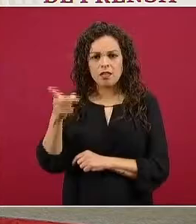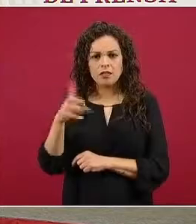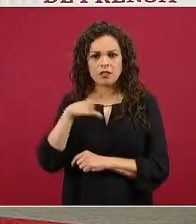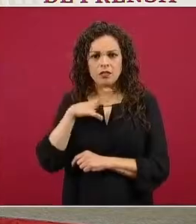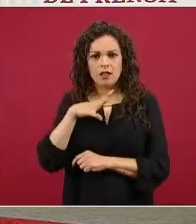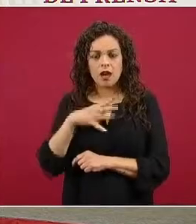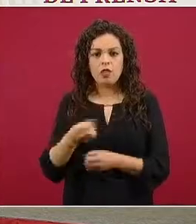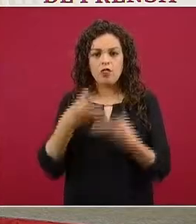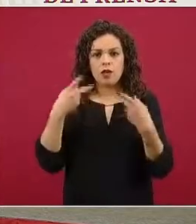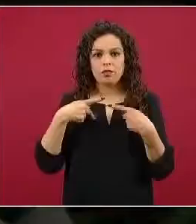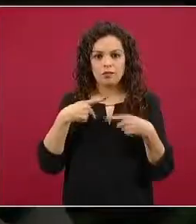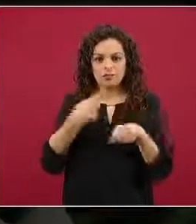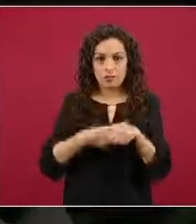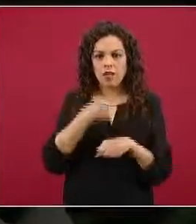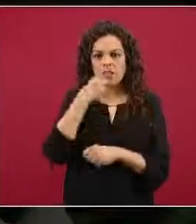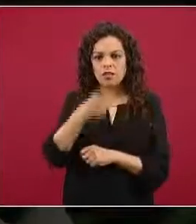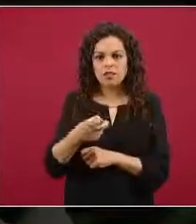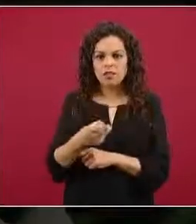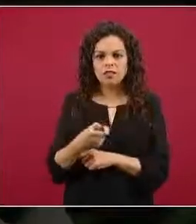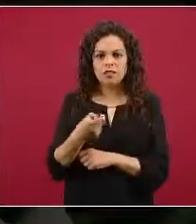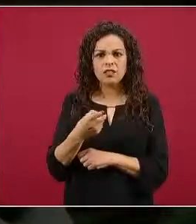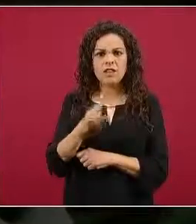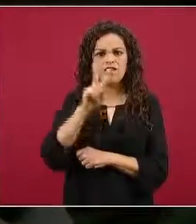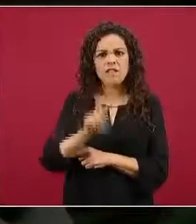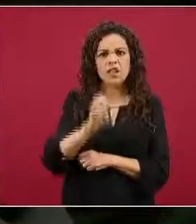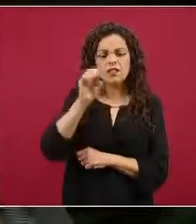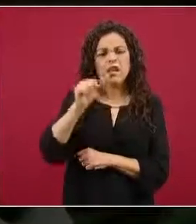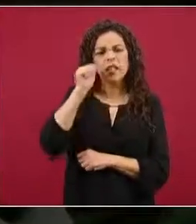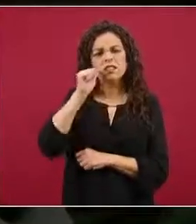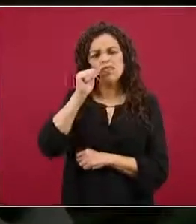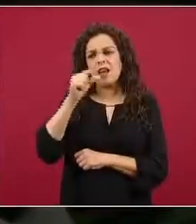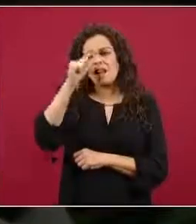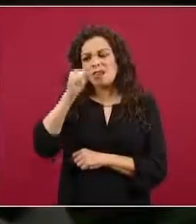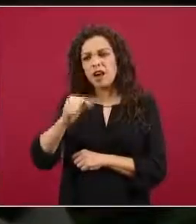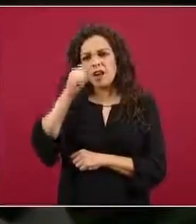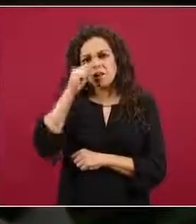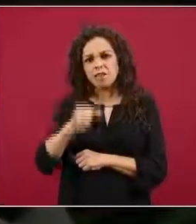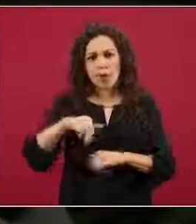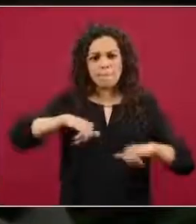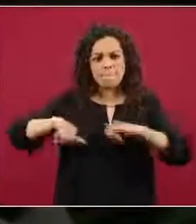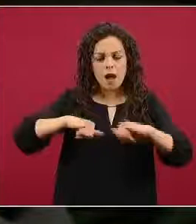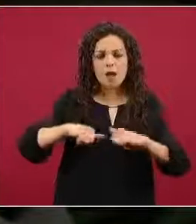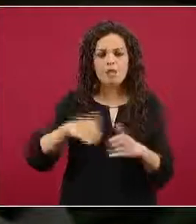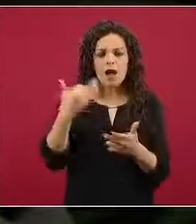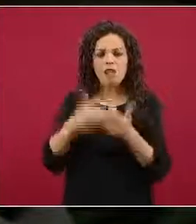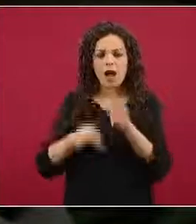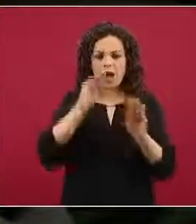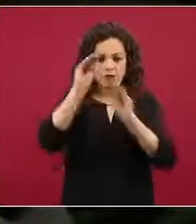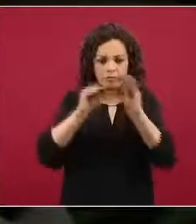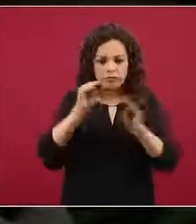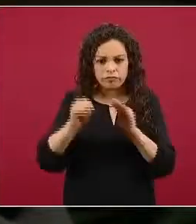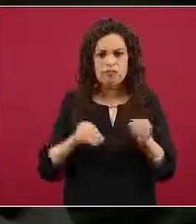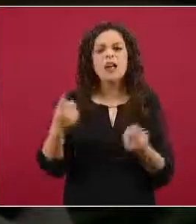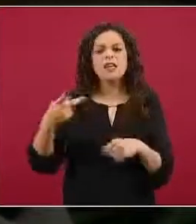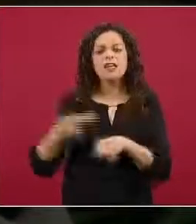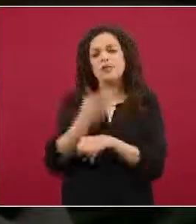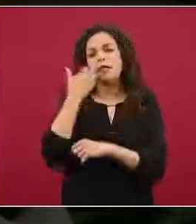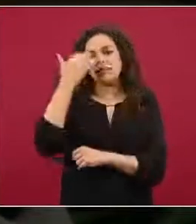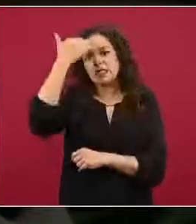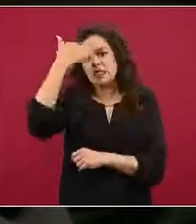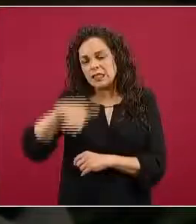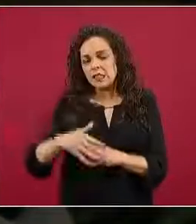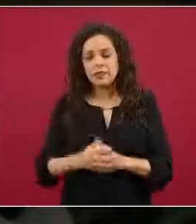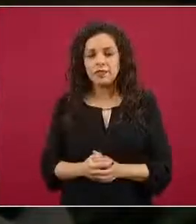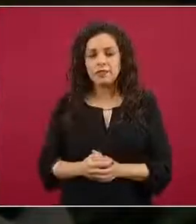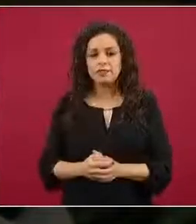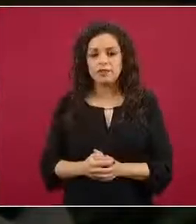ha tenido como varias fallas en los fines de semana. Los viernes y los sábados no se actualiza el mapa, entonces pues a ver qué está pasando ahí. Y